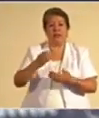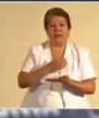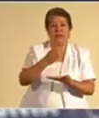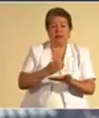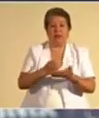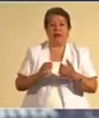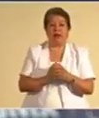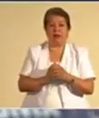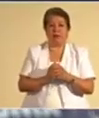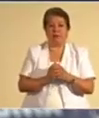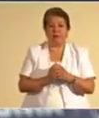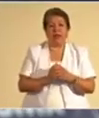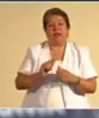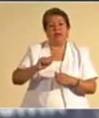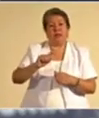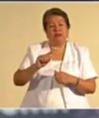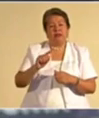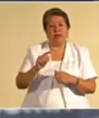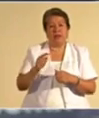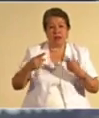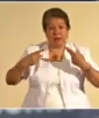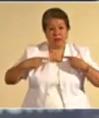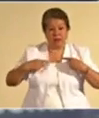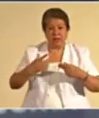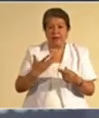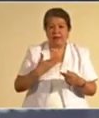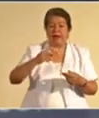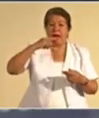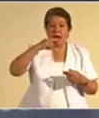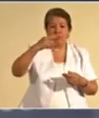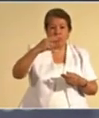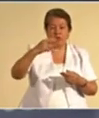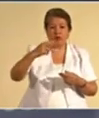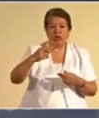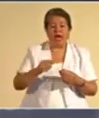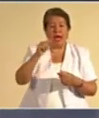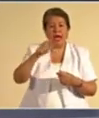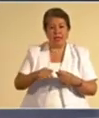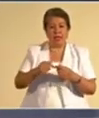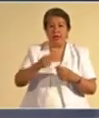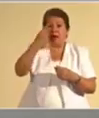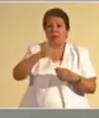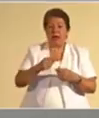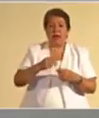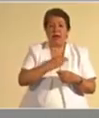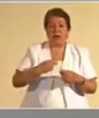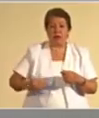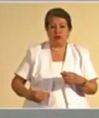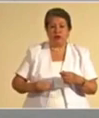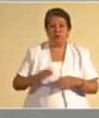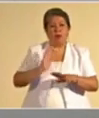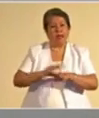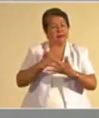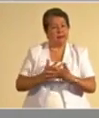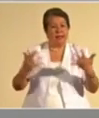ciudadano, realmente el ciudadano que tenga la voz aquí para el municipio más